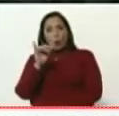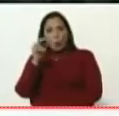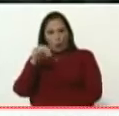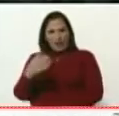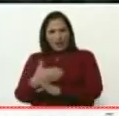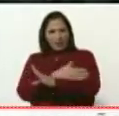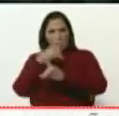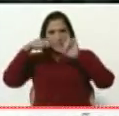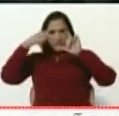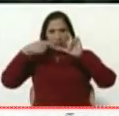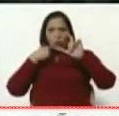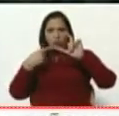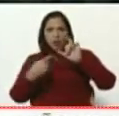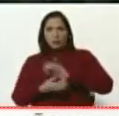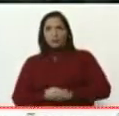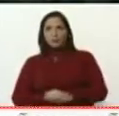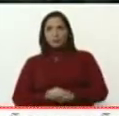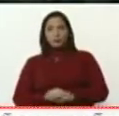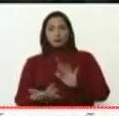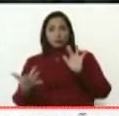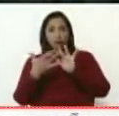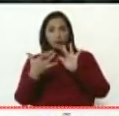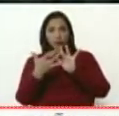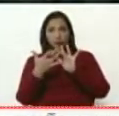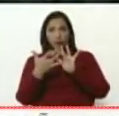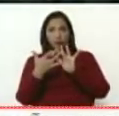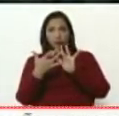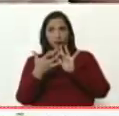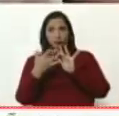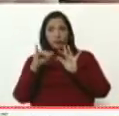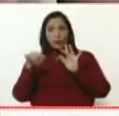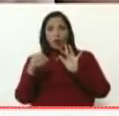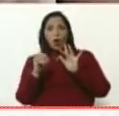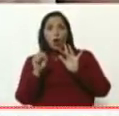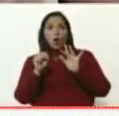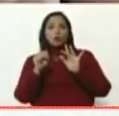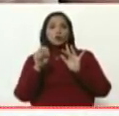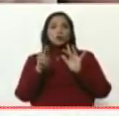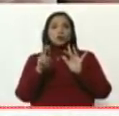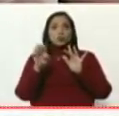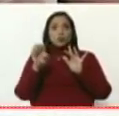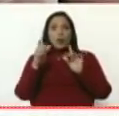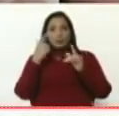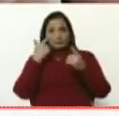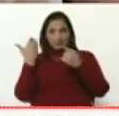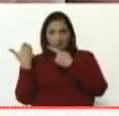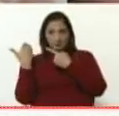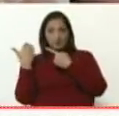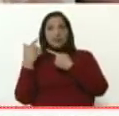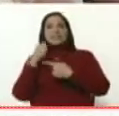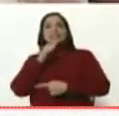había coordinación entre el señor Josué Hidalgo Azuaje, que era quien entregaba el